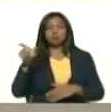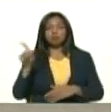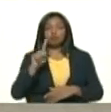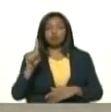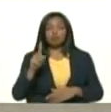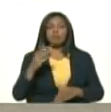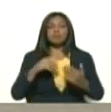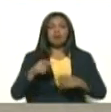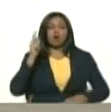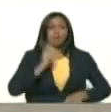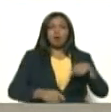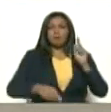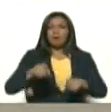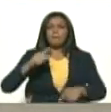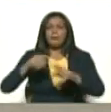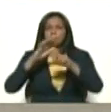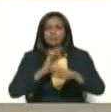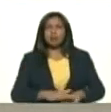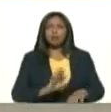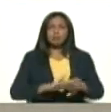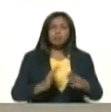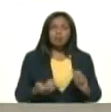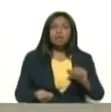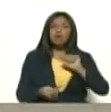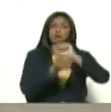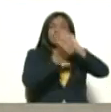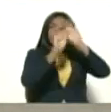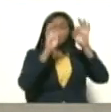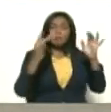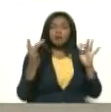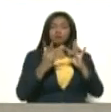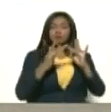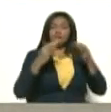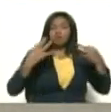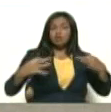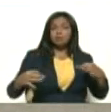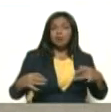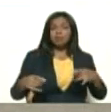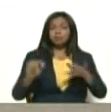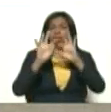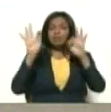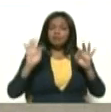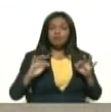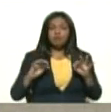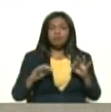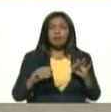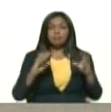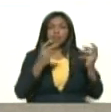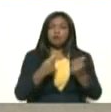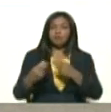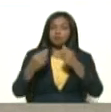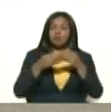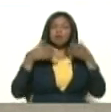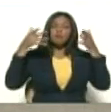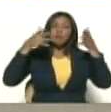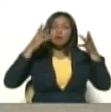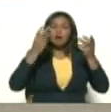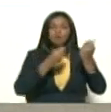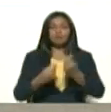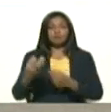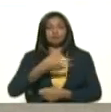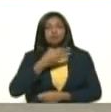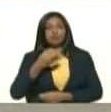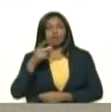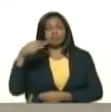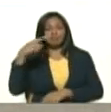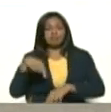un esclavista, dado que el esclavismo era la forma de relación natural del modelo económico, de la formación económica y social de la